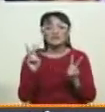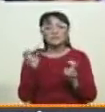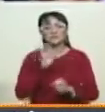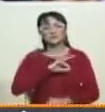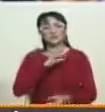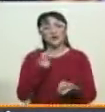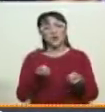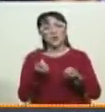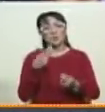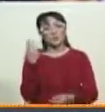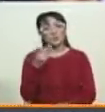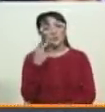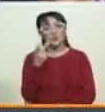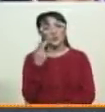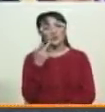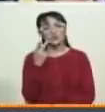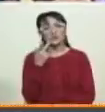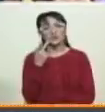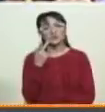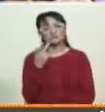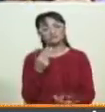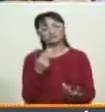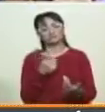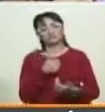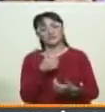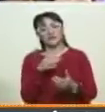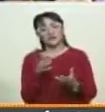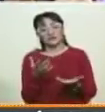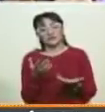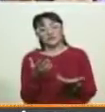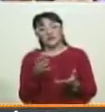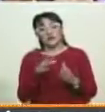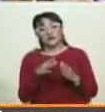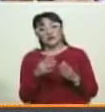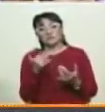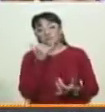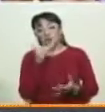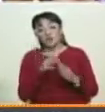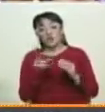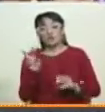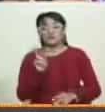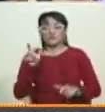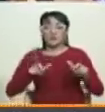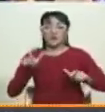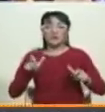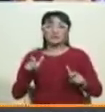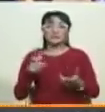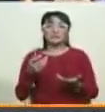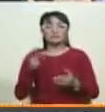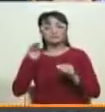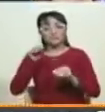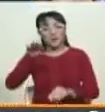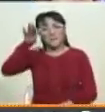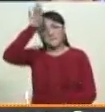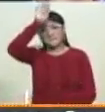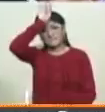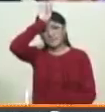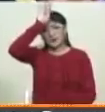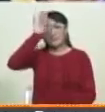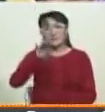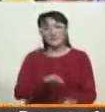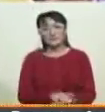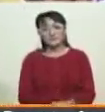sociales, económicos, políticos que nos competen a todas las venezolanas y a todos los venezolanos. Este llamado del Papa es un llamado no solamente